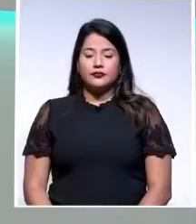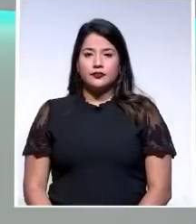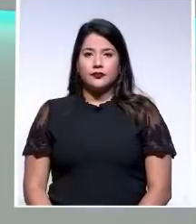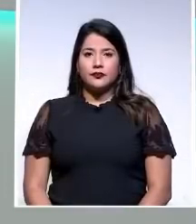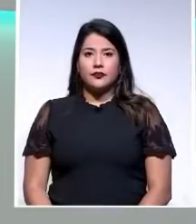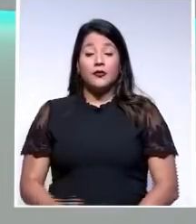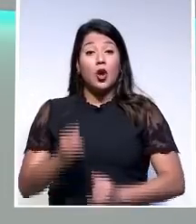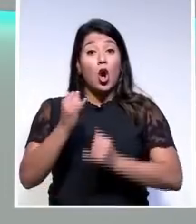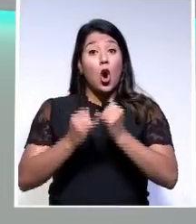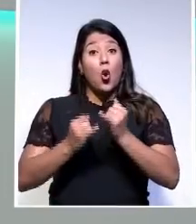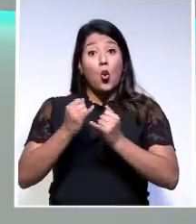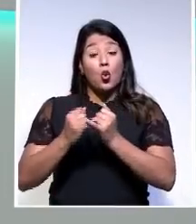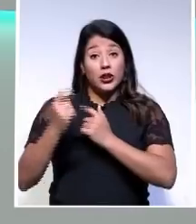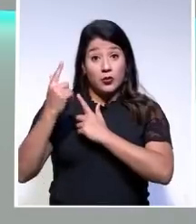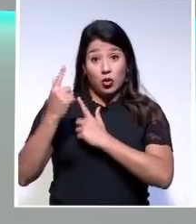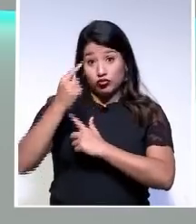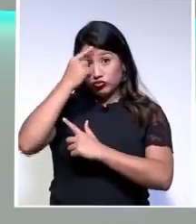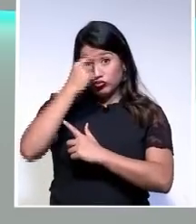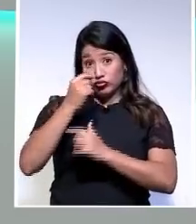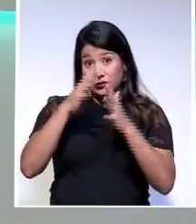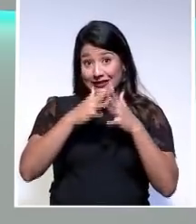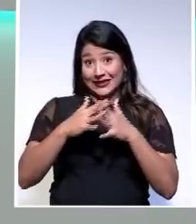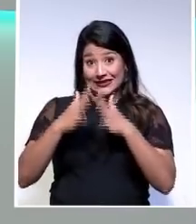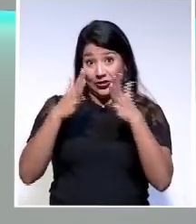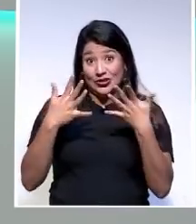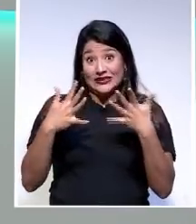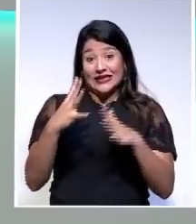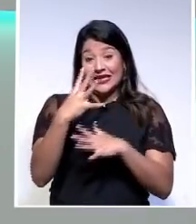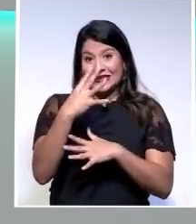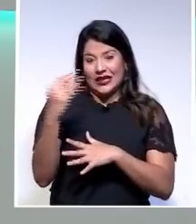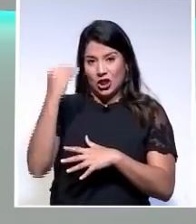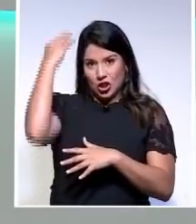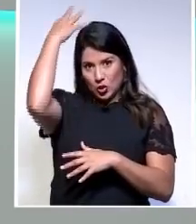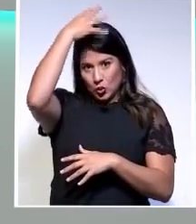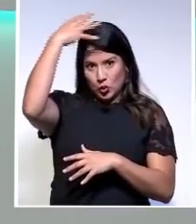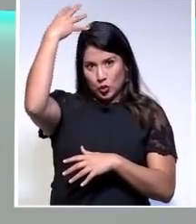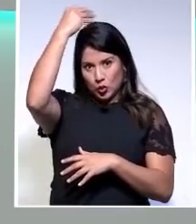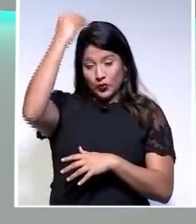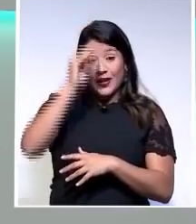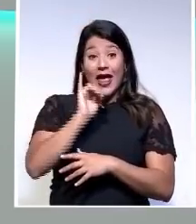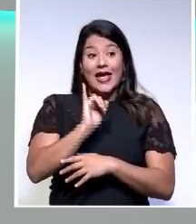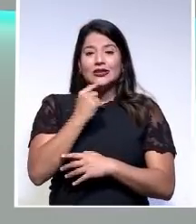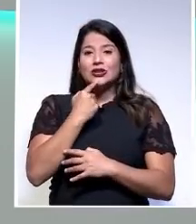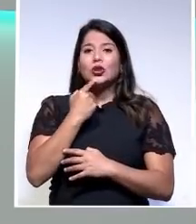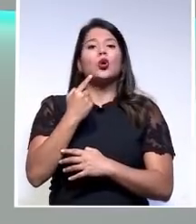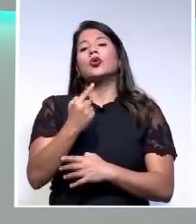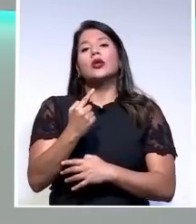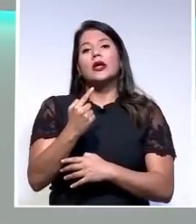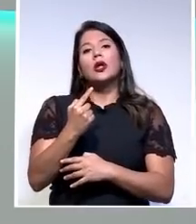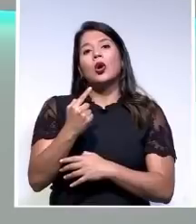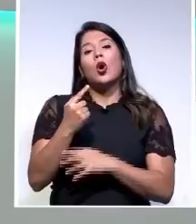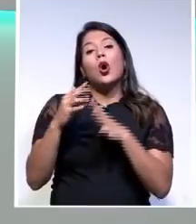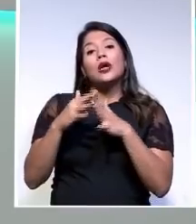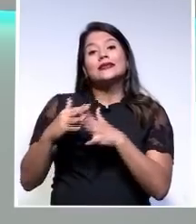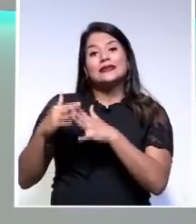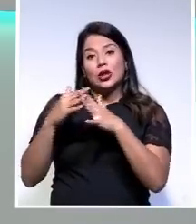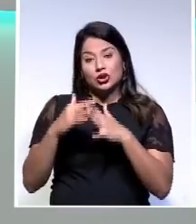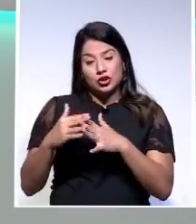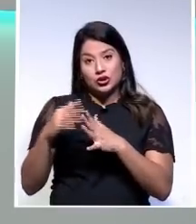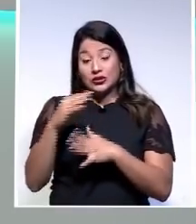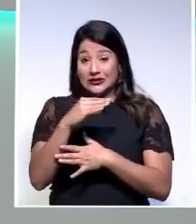El último soldado estadounidense salió de Afganistán. Así lo aseguró el Pentágono y